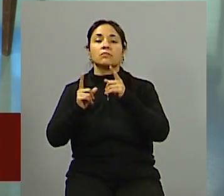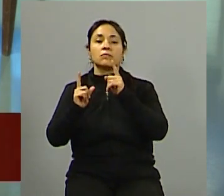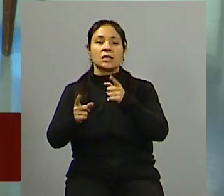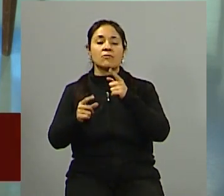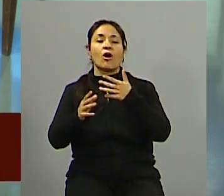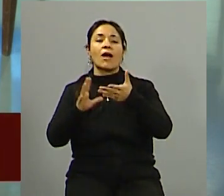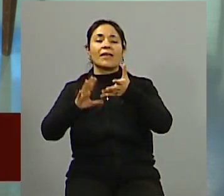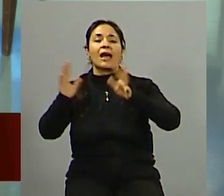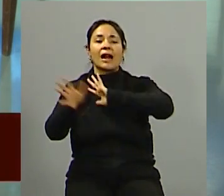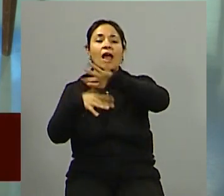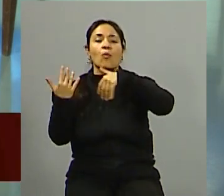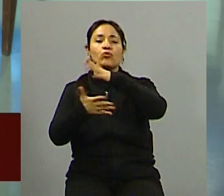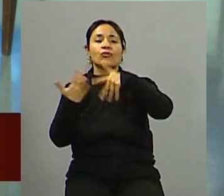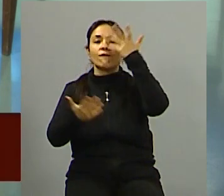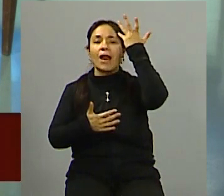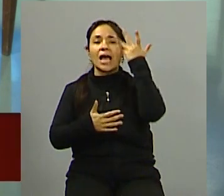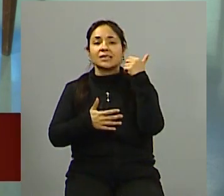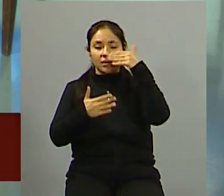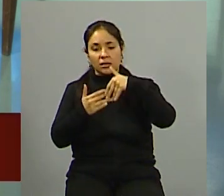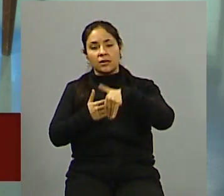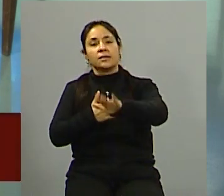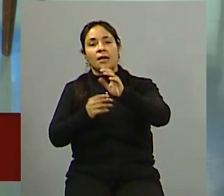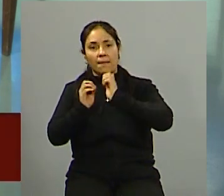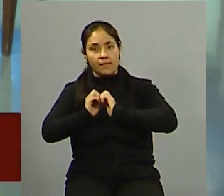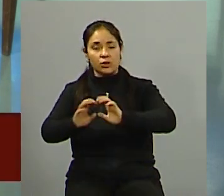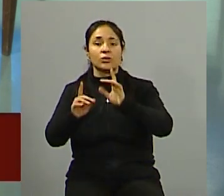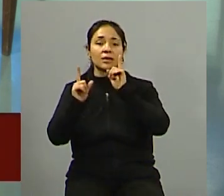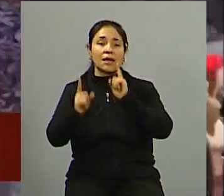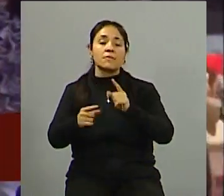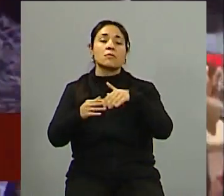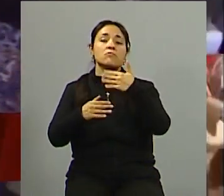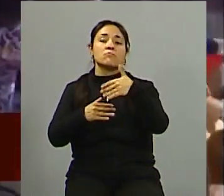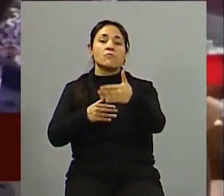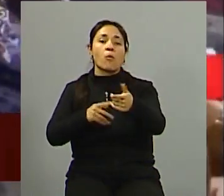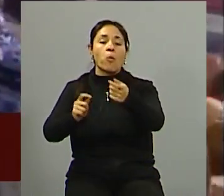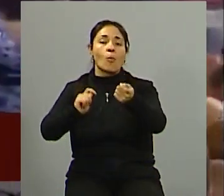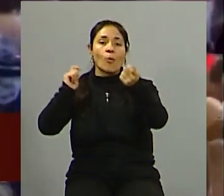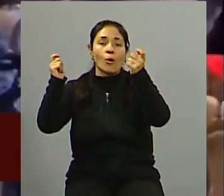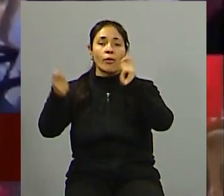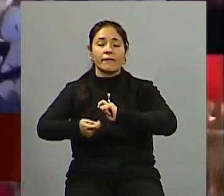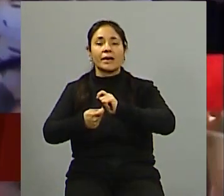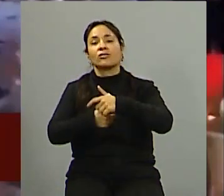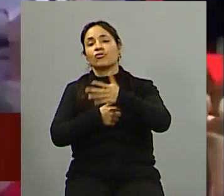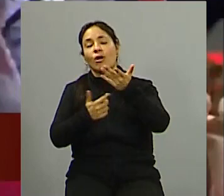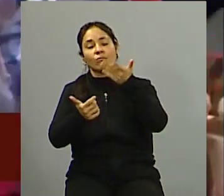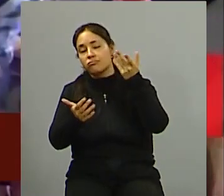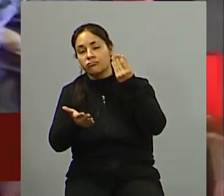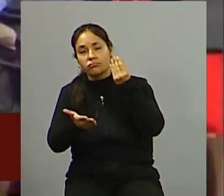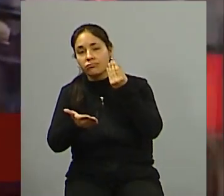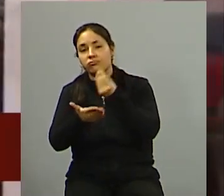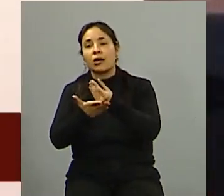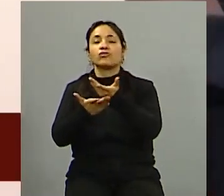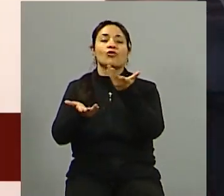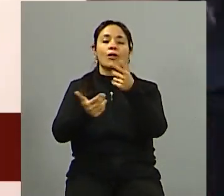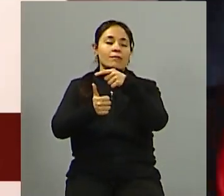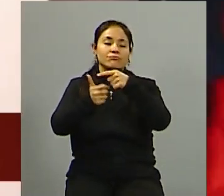Revolución Francesa, ¿sí? Después inclusive vino el famoso donde tuvo una modificación con el Mayo francés, etc. Pero la realidad es